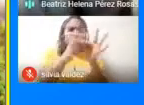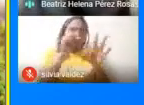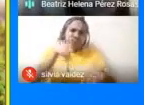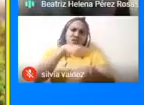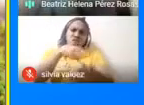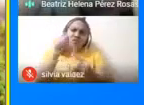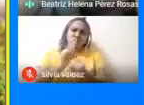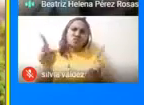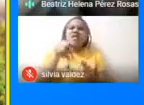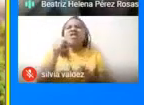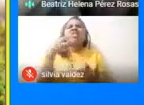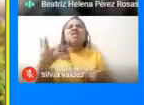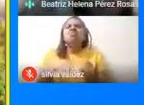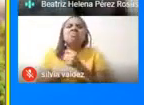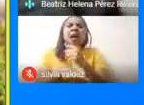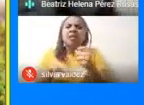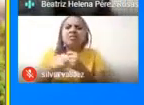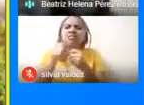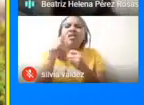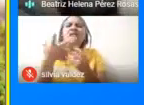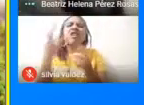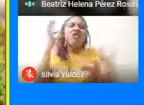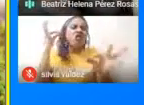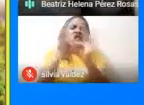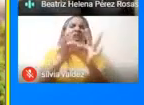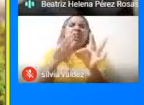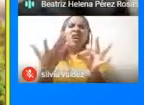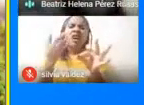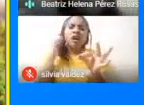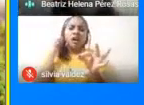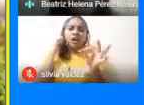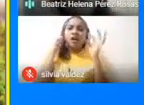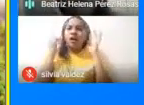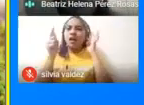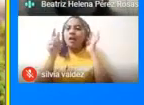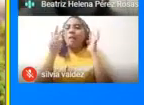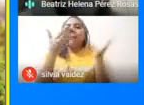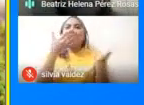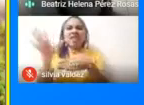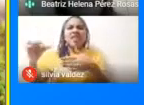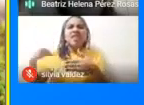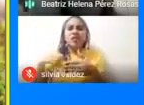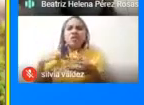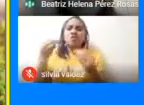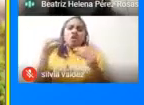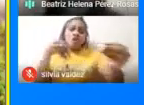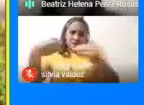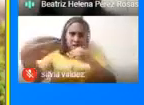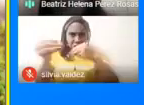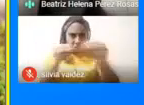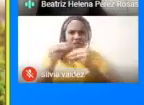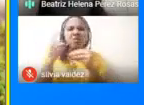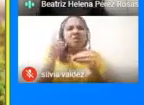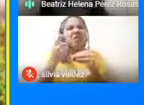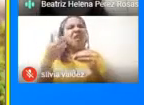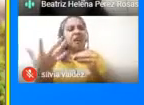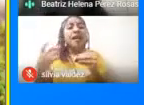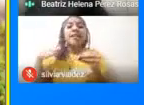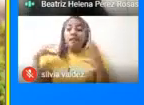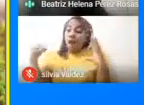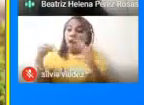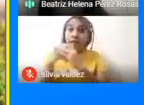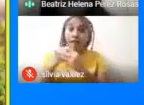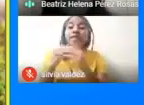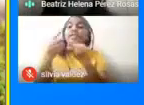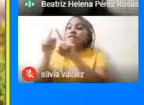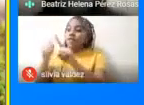mucho. Básicamente esos enfoques tienen que ver un poco con aquella planificación que tiende a ser un poco flexible, que tiene que adaptarse a los